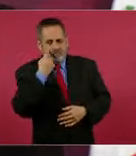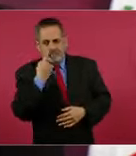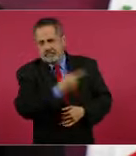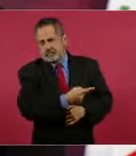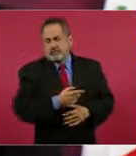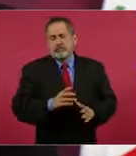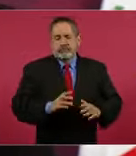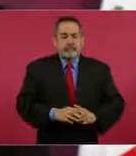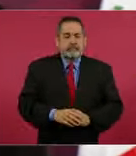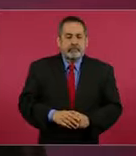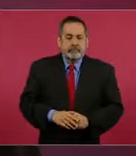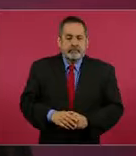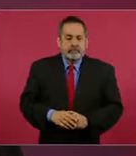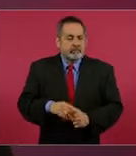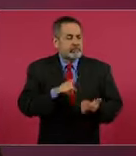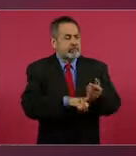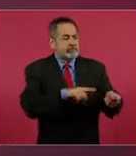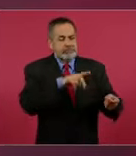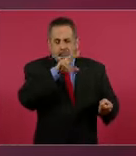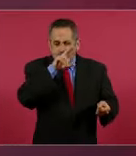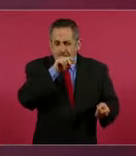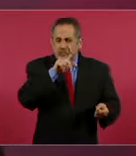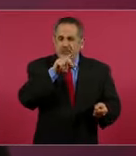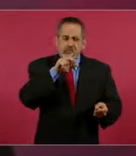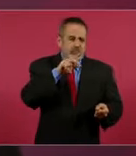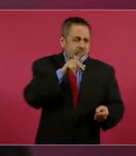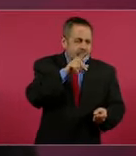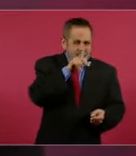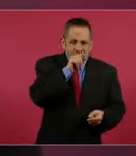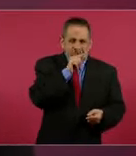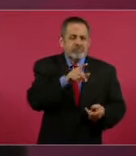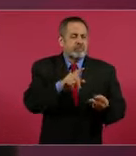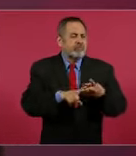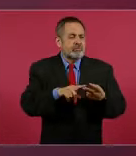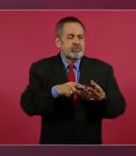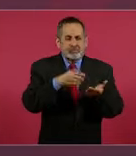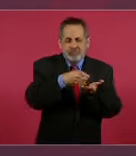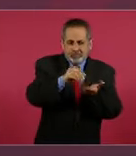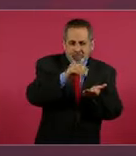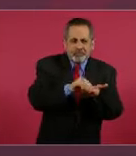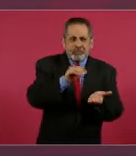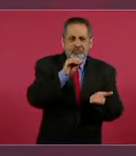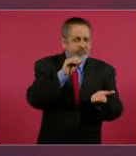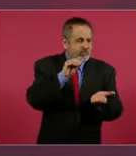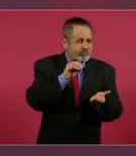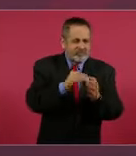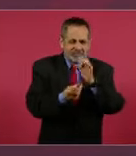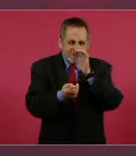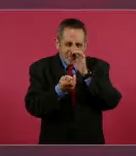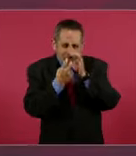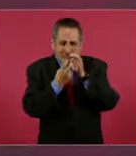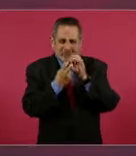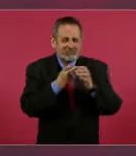y decía pollos, patos, chivos, borregos, puercos, cochinos, marranos.